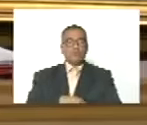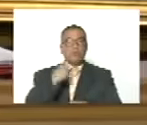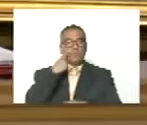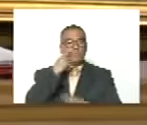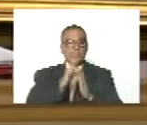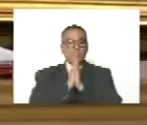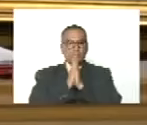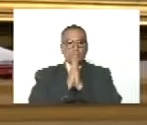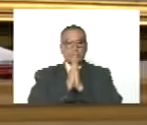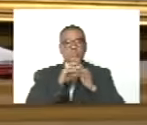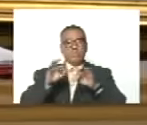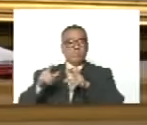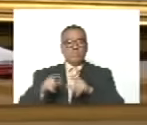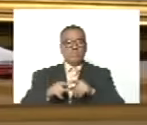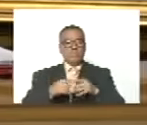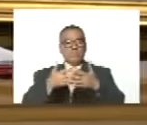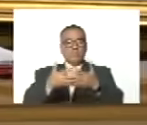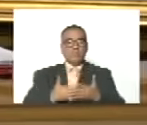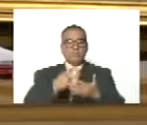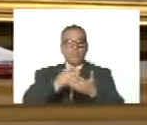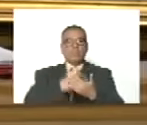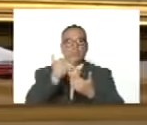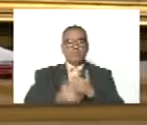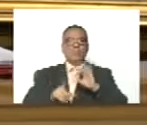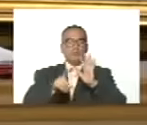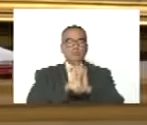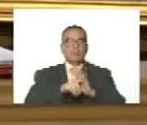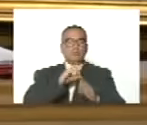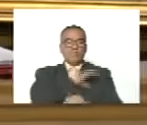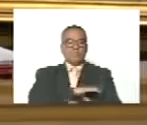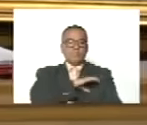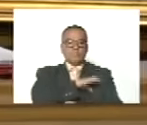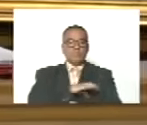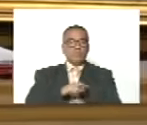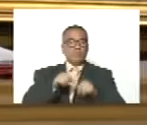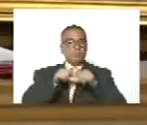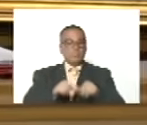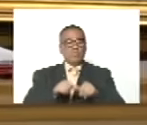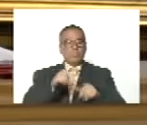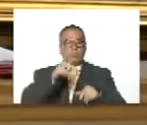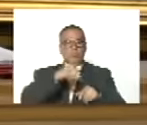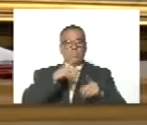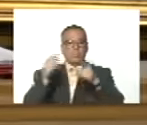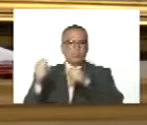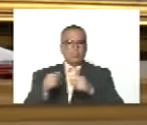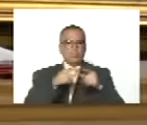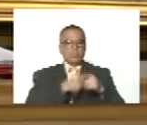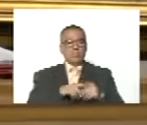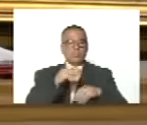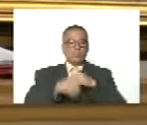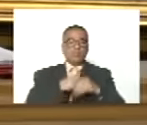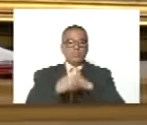Sírvase, por favor, ciudadana secretaria, remitir el proyecto de ley a la Comisión Permanente de Economía